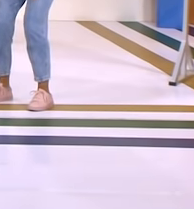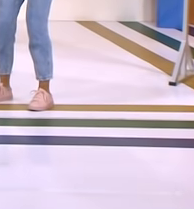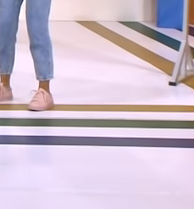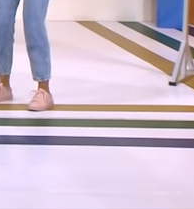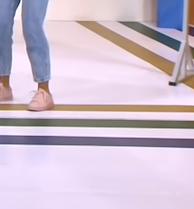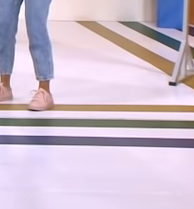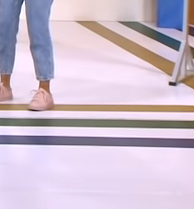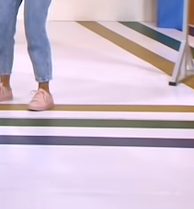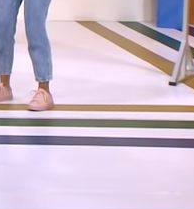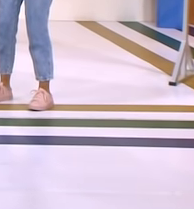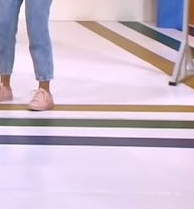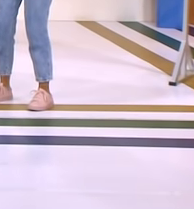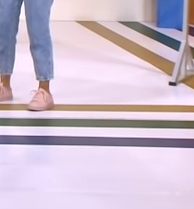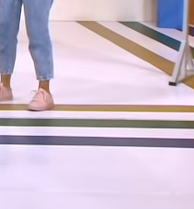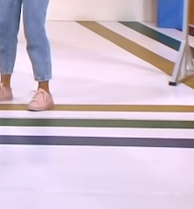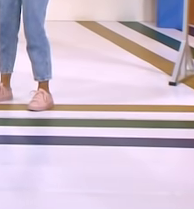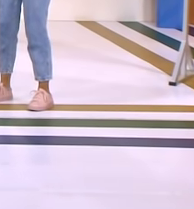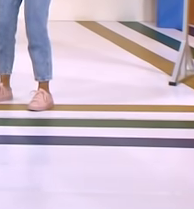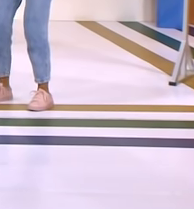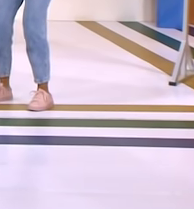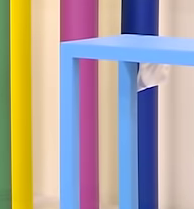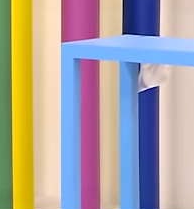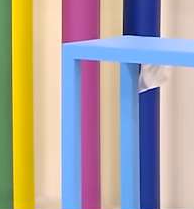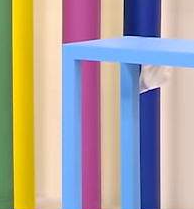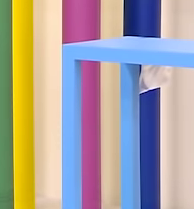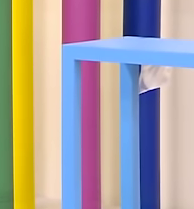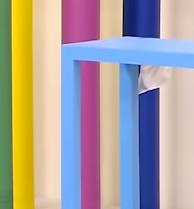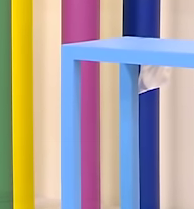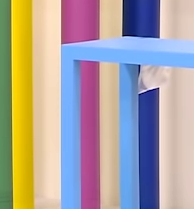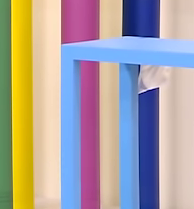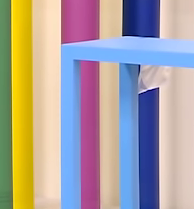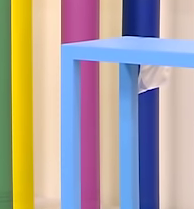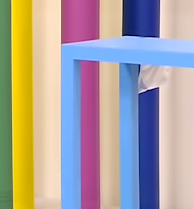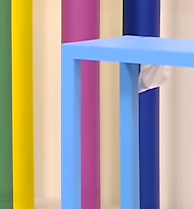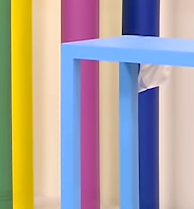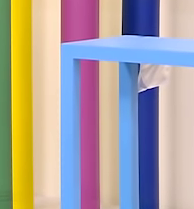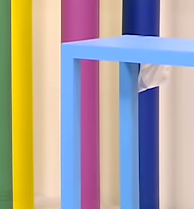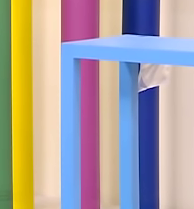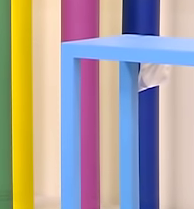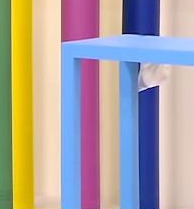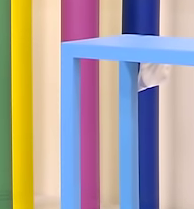epo, etuki, tuki, epo, etuki, tuki, epo, etuki,